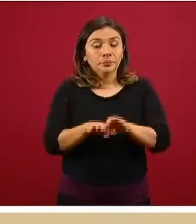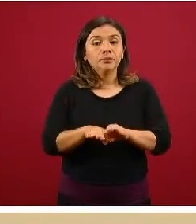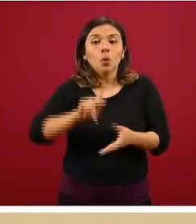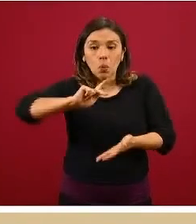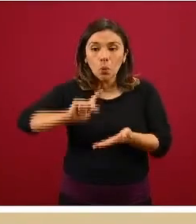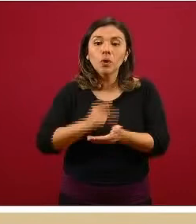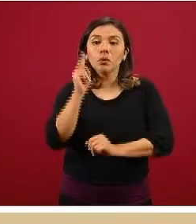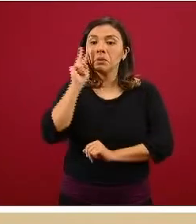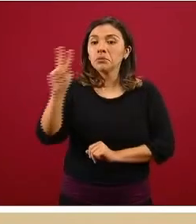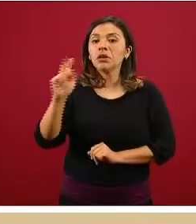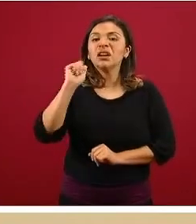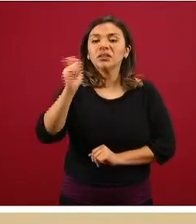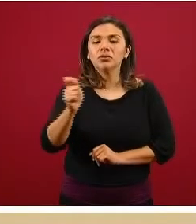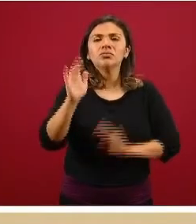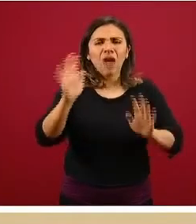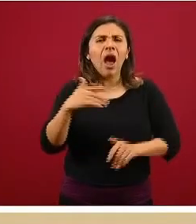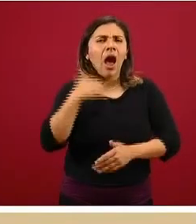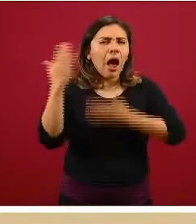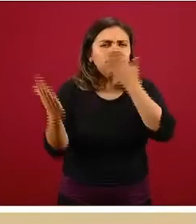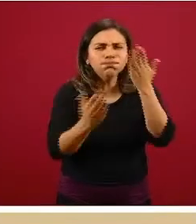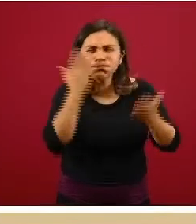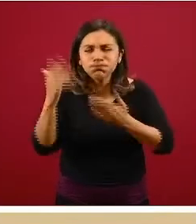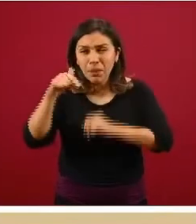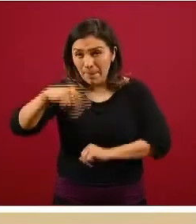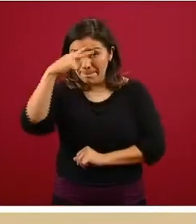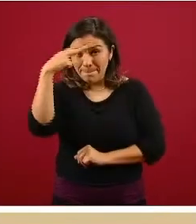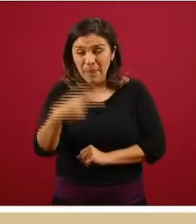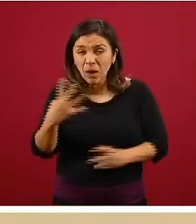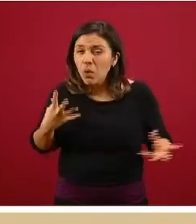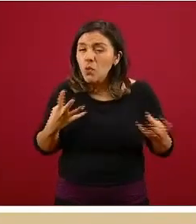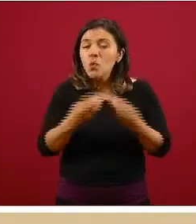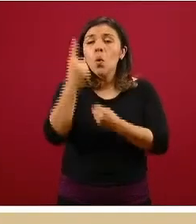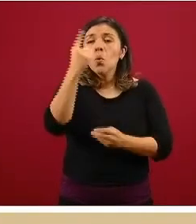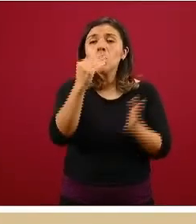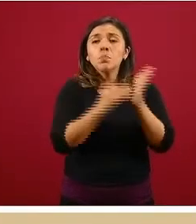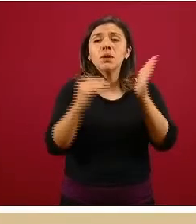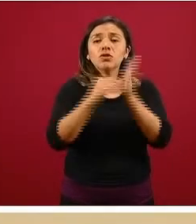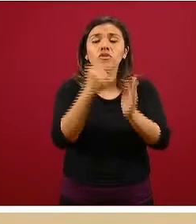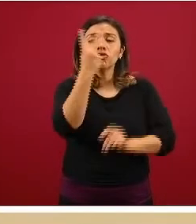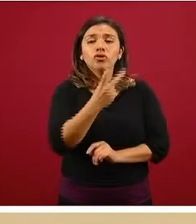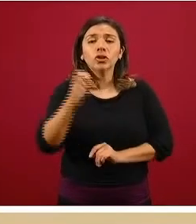importante volver a señalar, hemos estudiado en México un total de